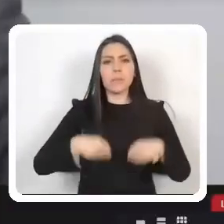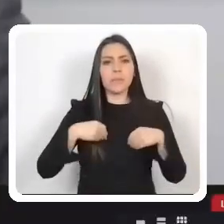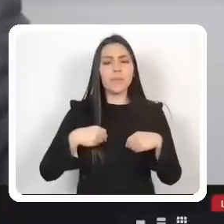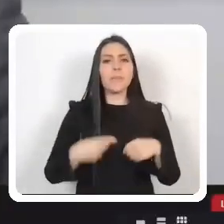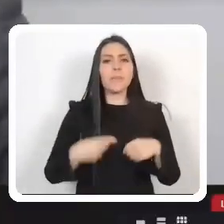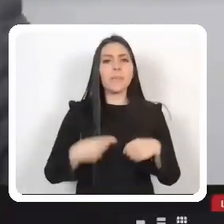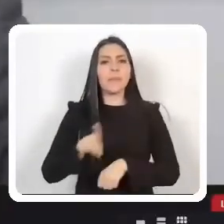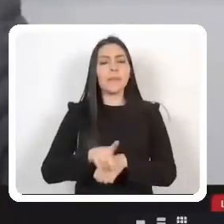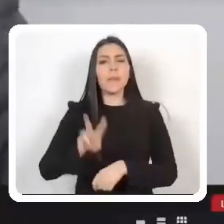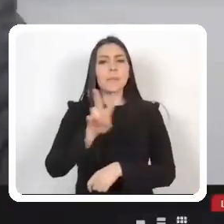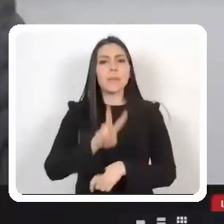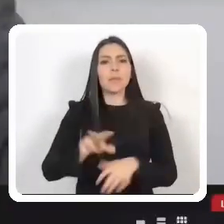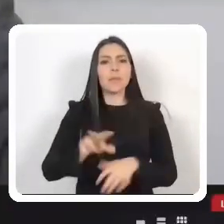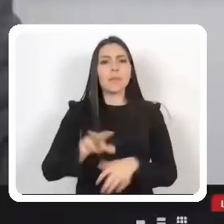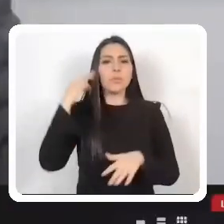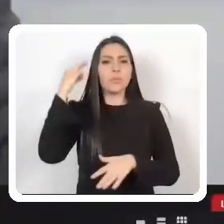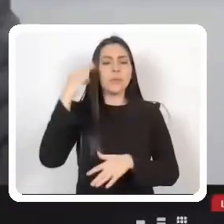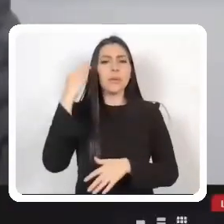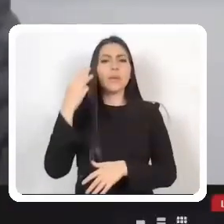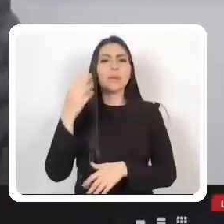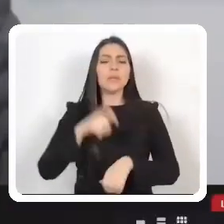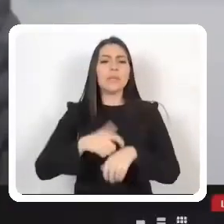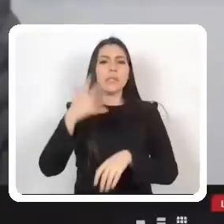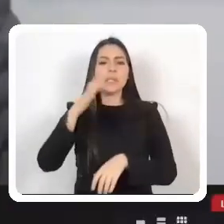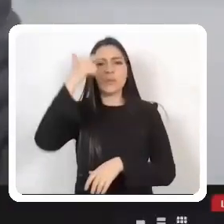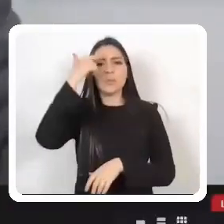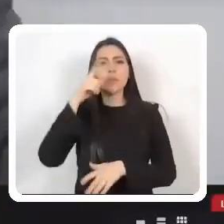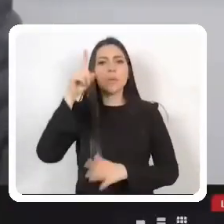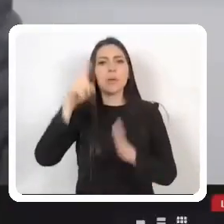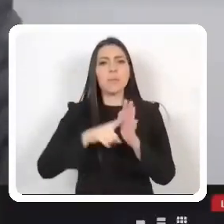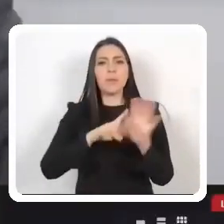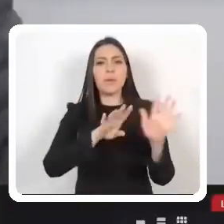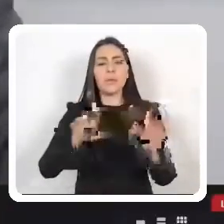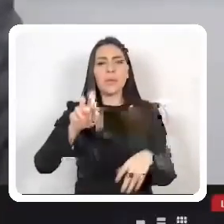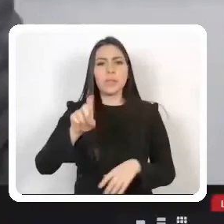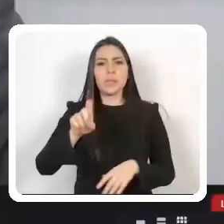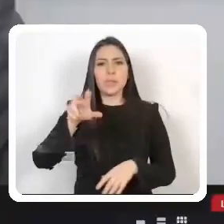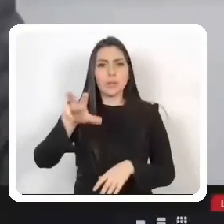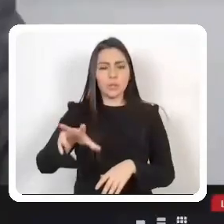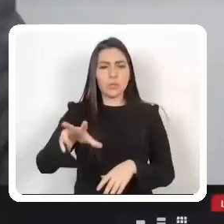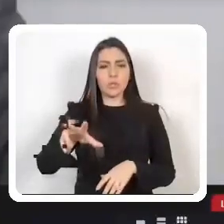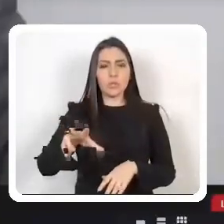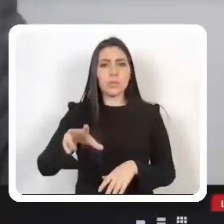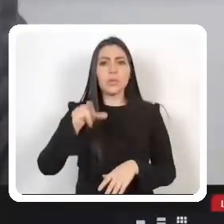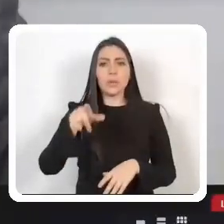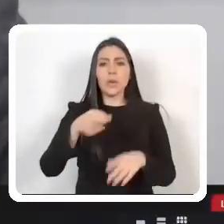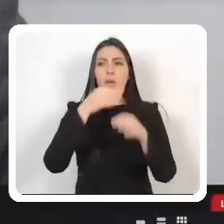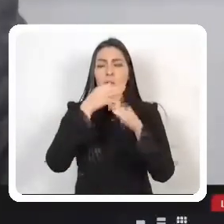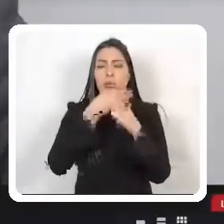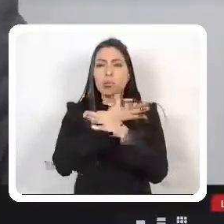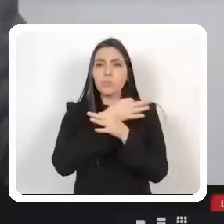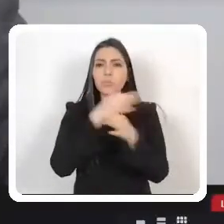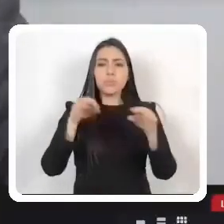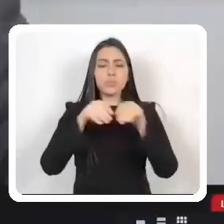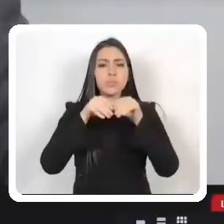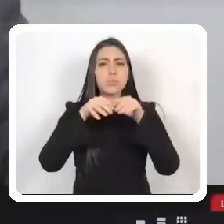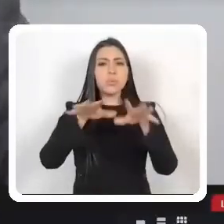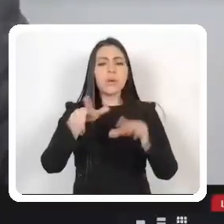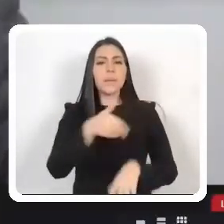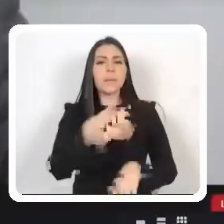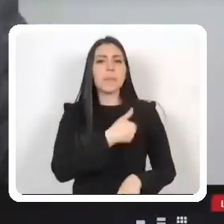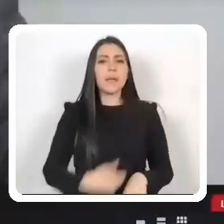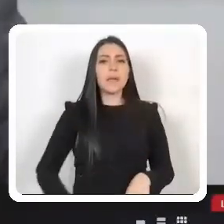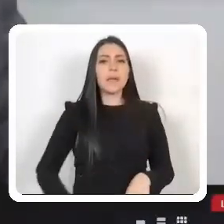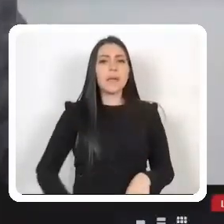de marzo de 1938, cuando por la difusión en cadena nacional, el presidente Lázaro Cárdenas